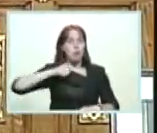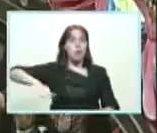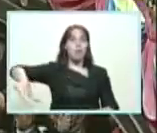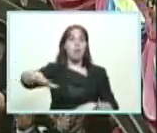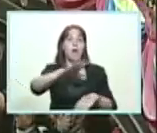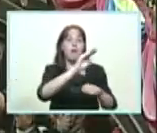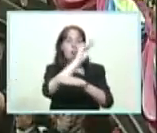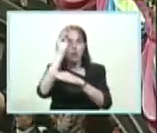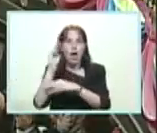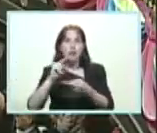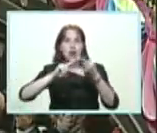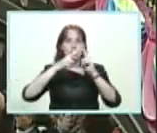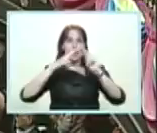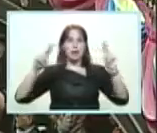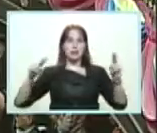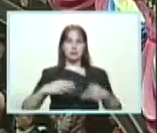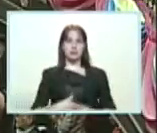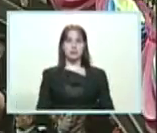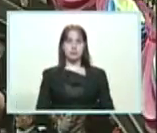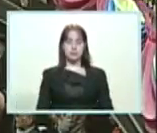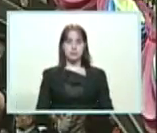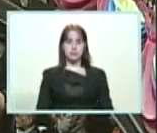la paz.